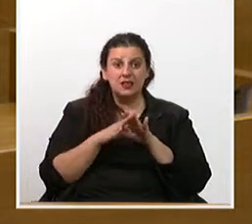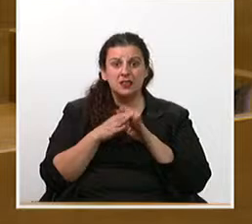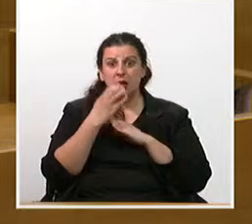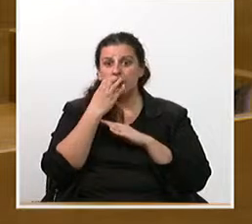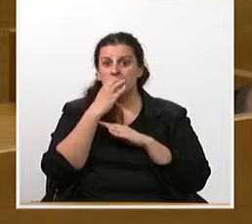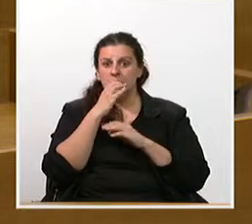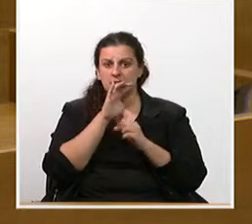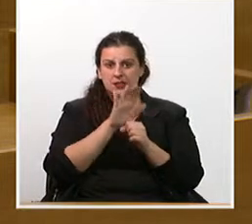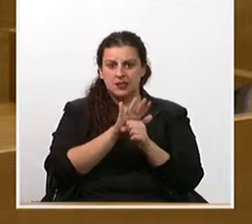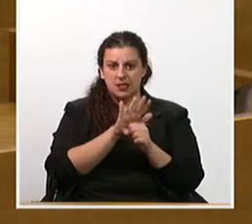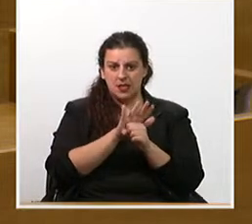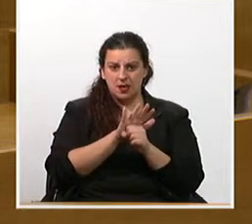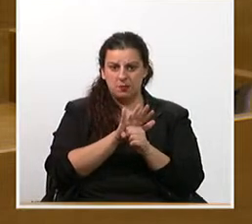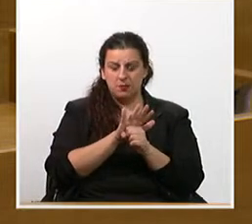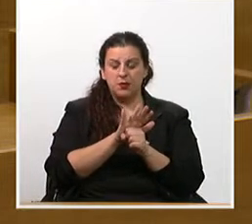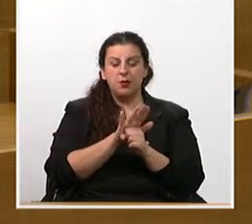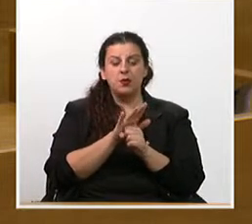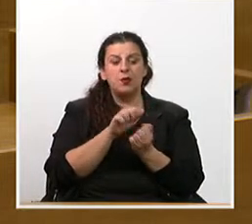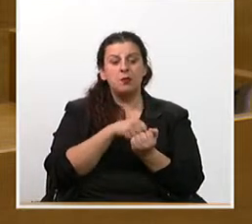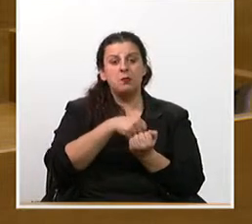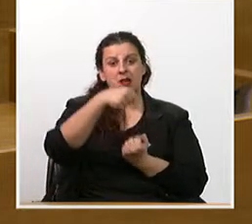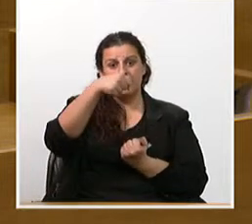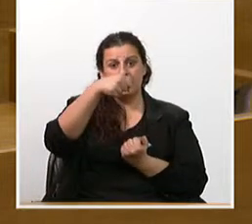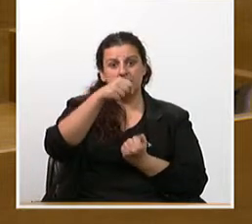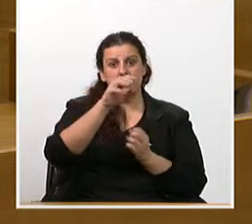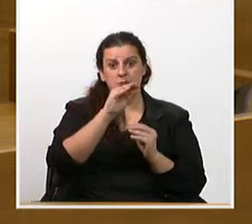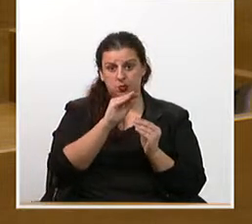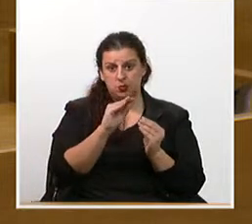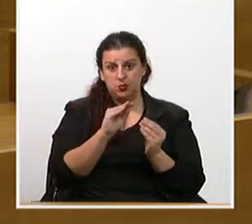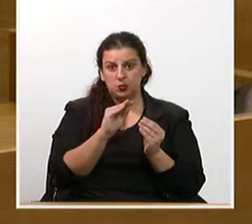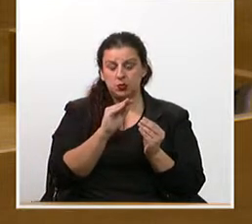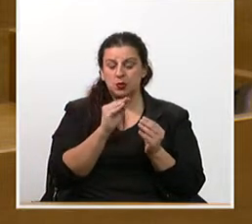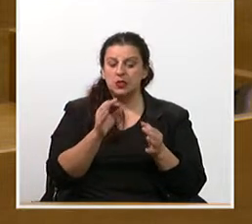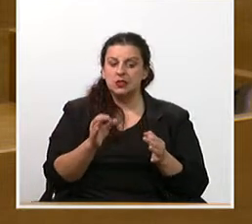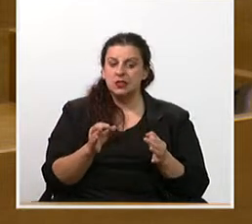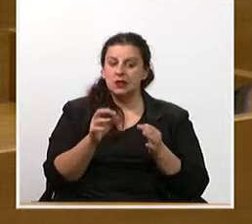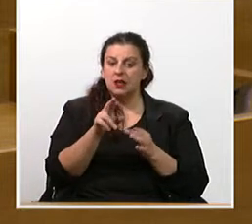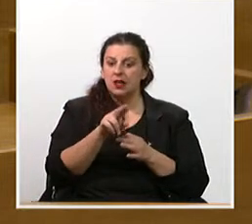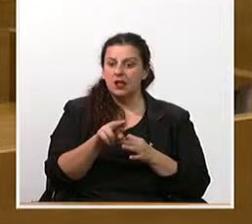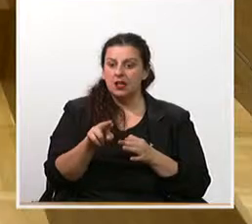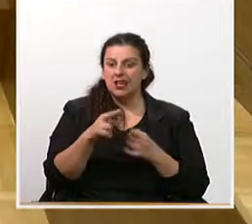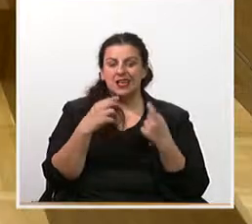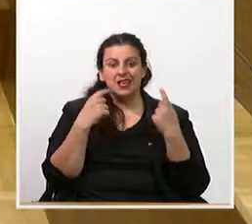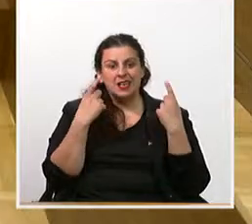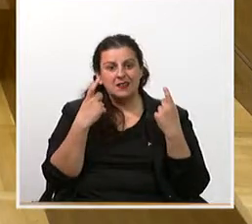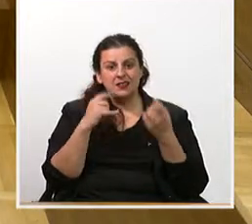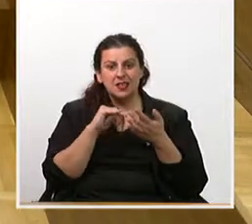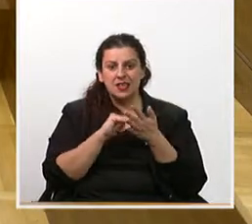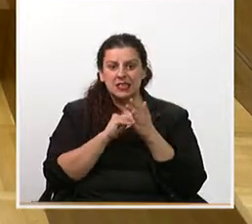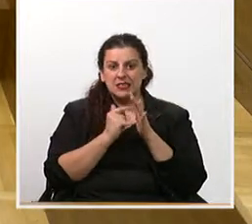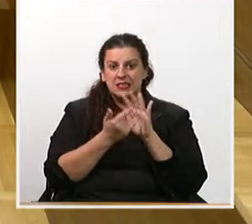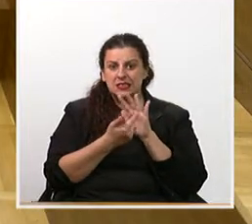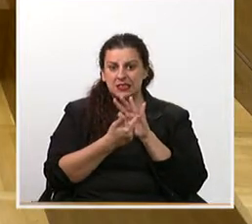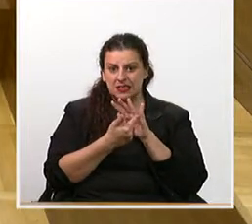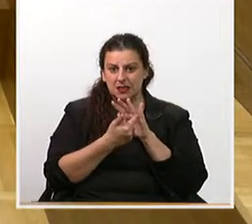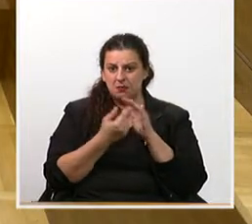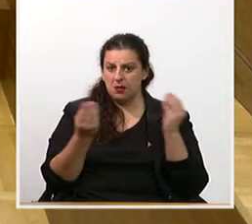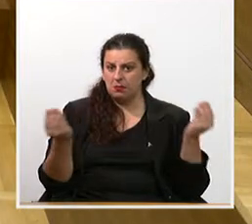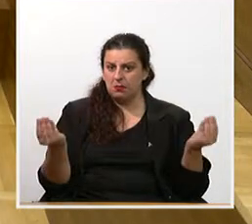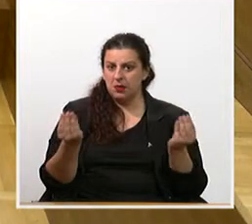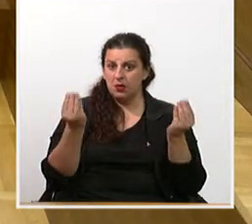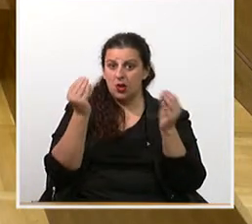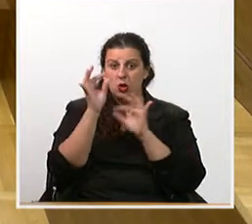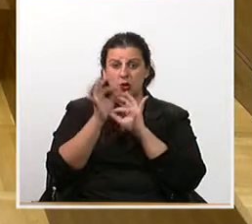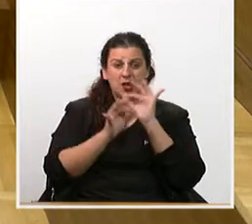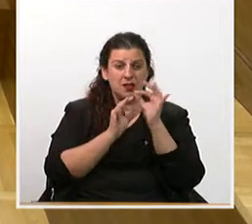campo y en sus manifiestos dentro de los cuales Siempre se hace referencia a la necesidad de mejorar el sistema todas las organizaciones